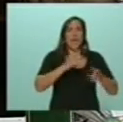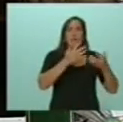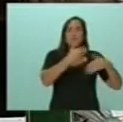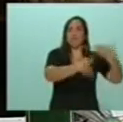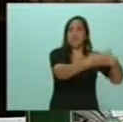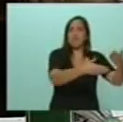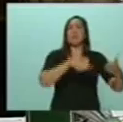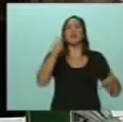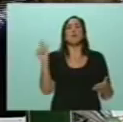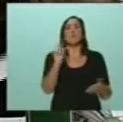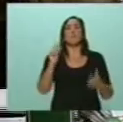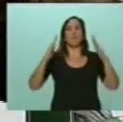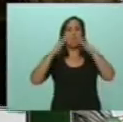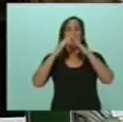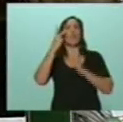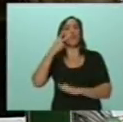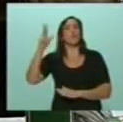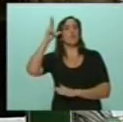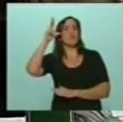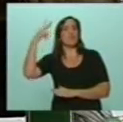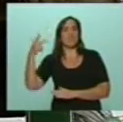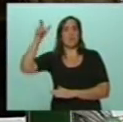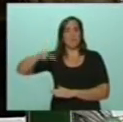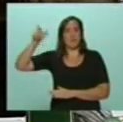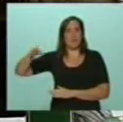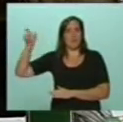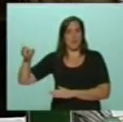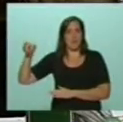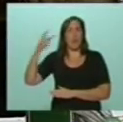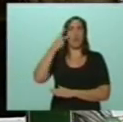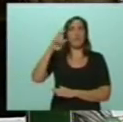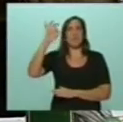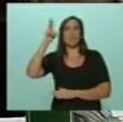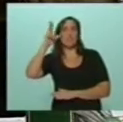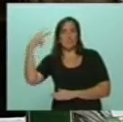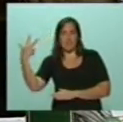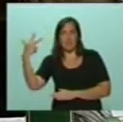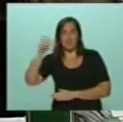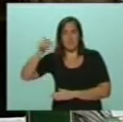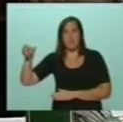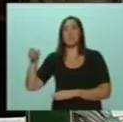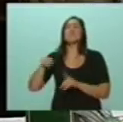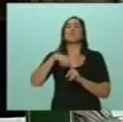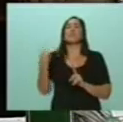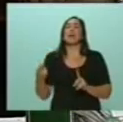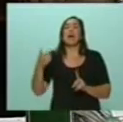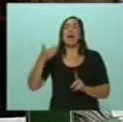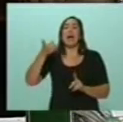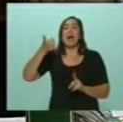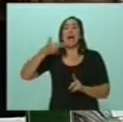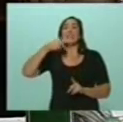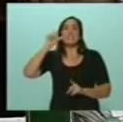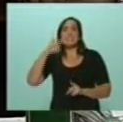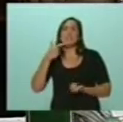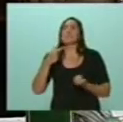Procrear 2083. Prestaciones del ANSES en términos de jubilaciones, en términos